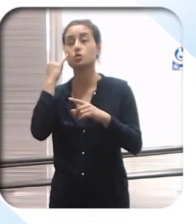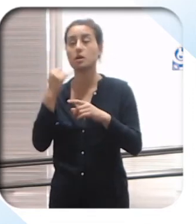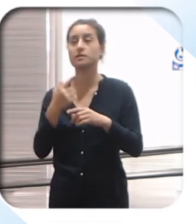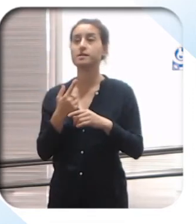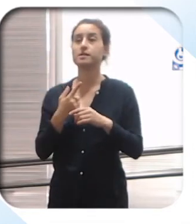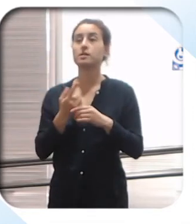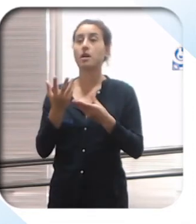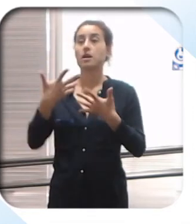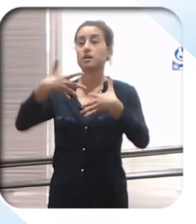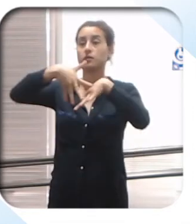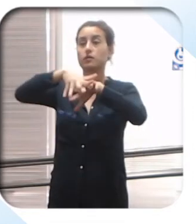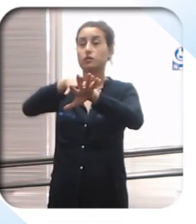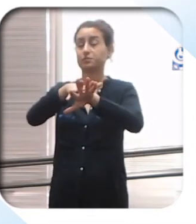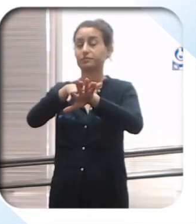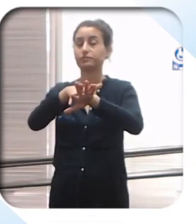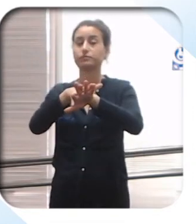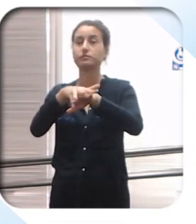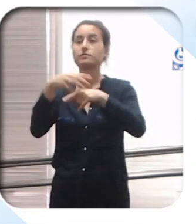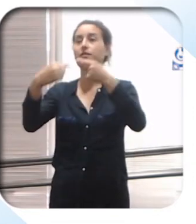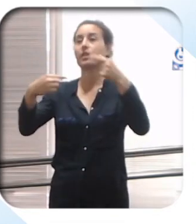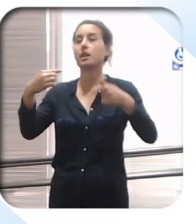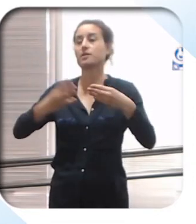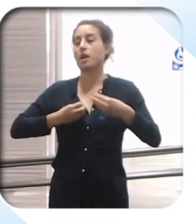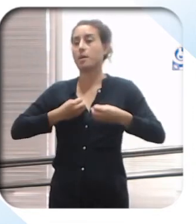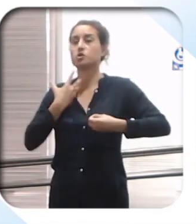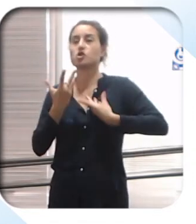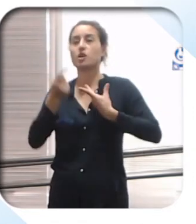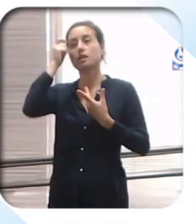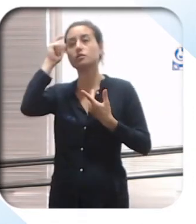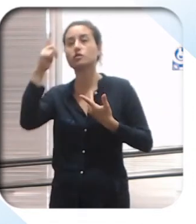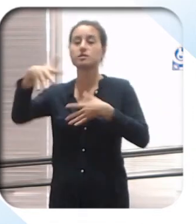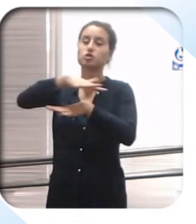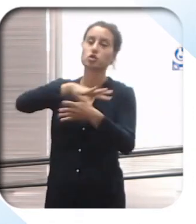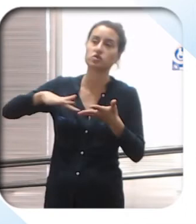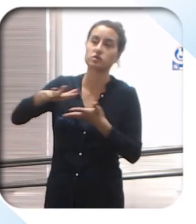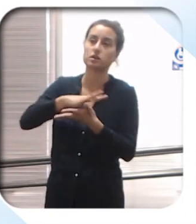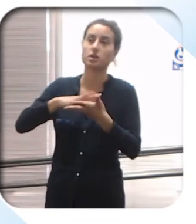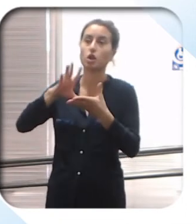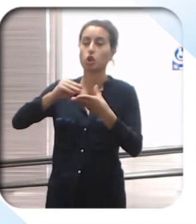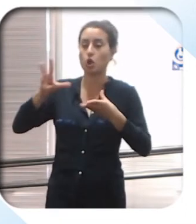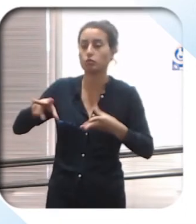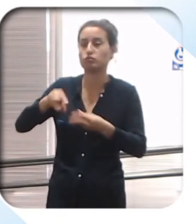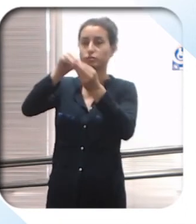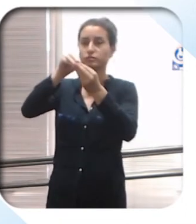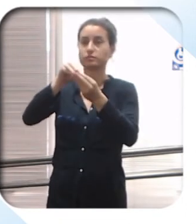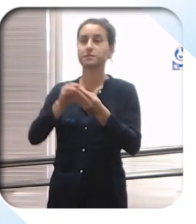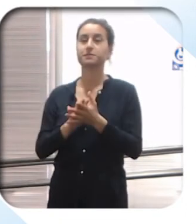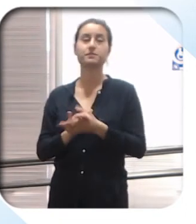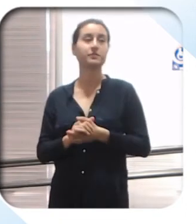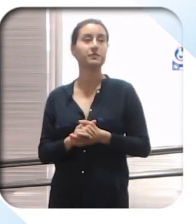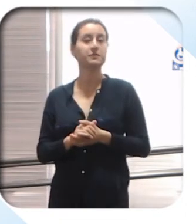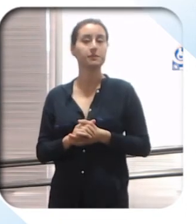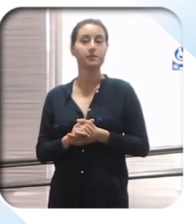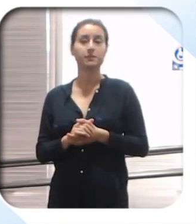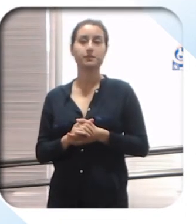de elementos somáticos, emocionales, intelectuales y sociales, ¿verdad? Por medios que